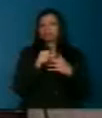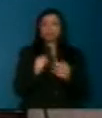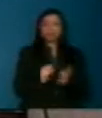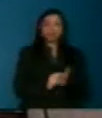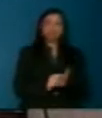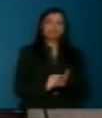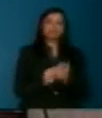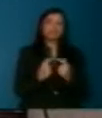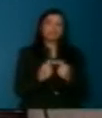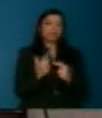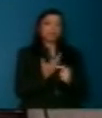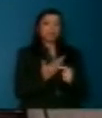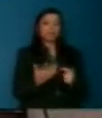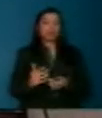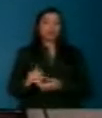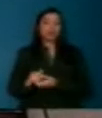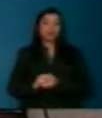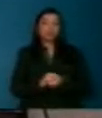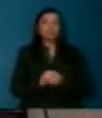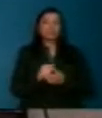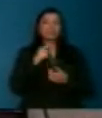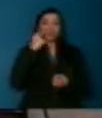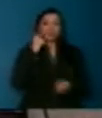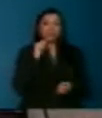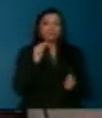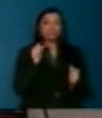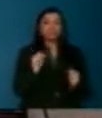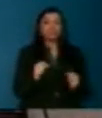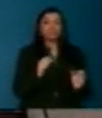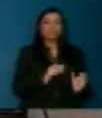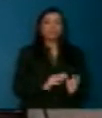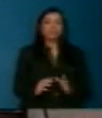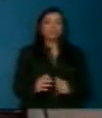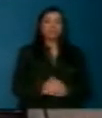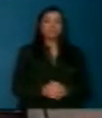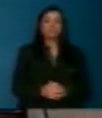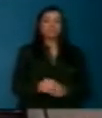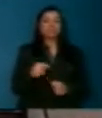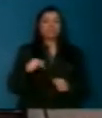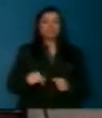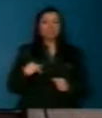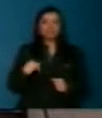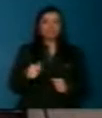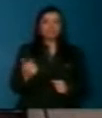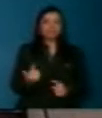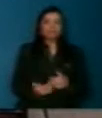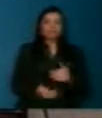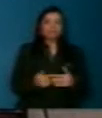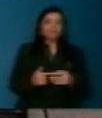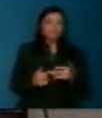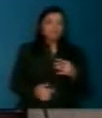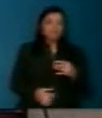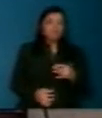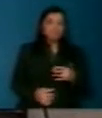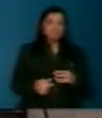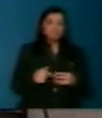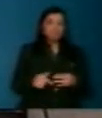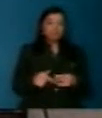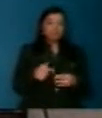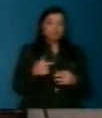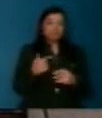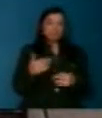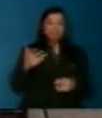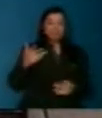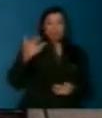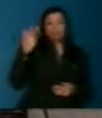rumbos y caminos para buscar resolverlos diferentes. Hoy, con los matices agravantes de la época,